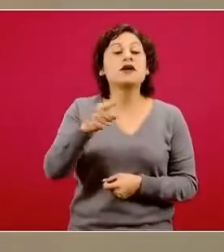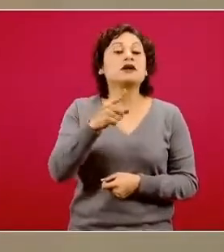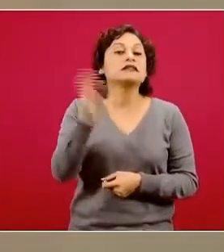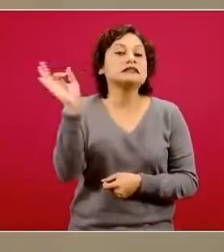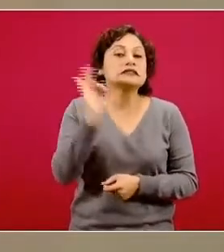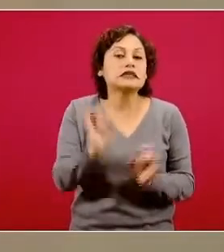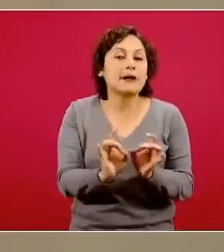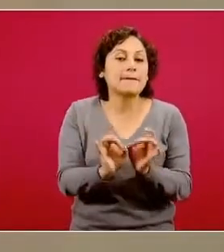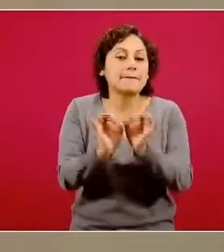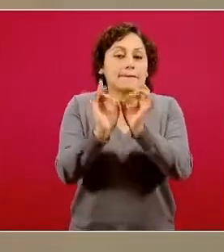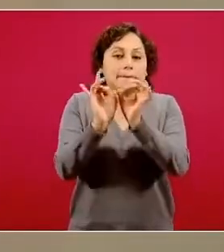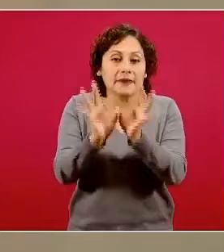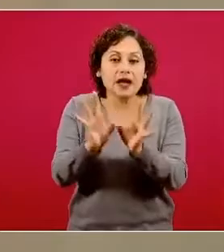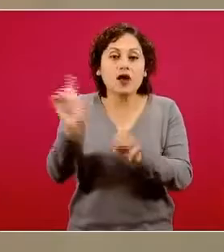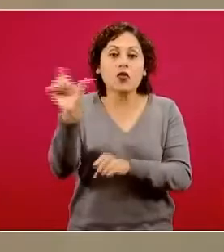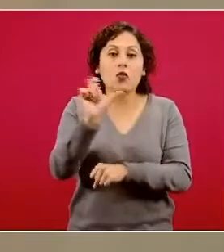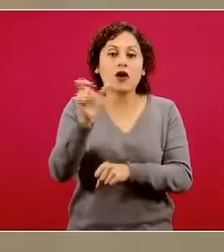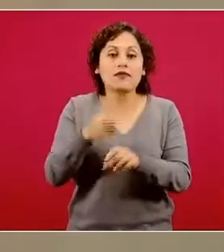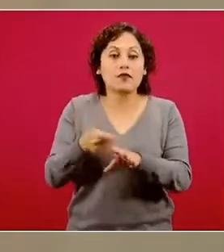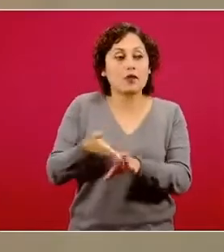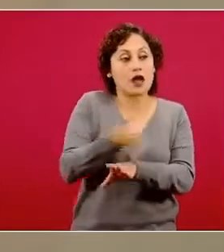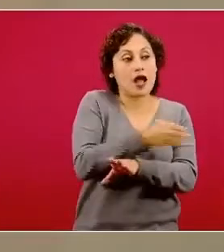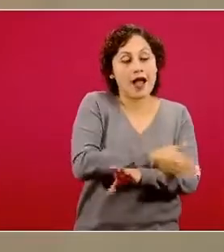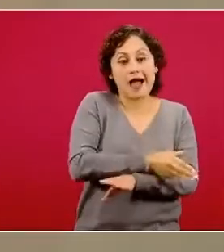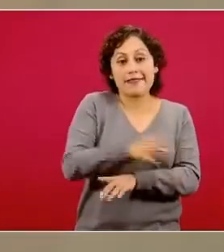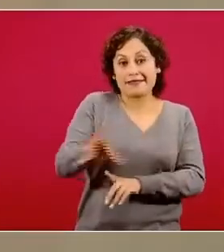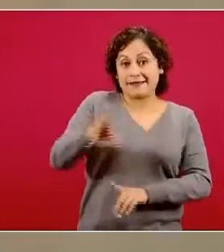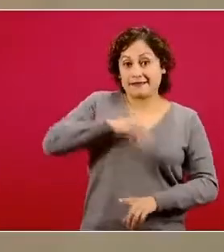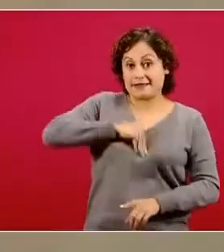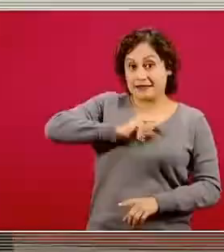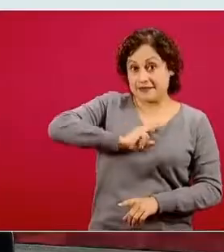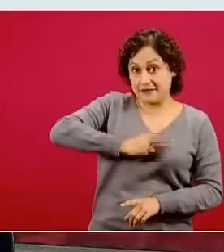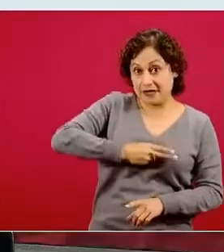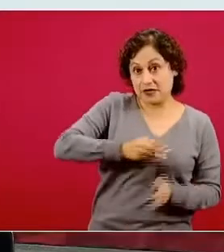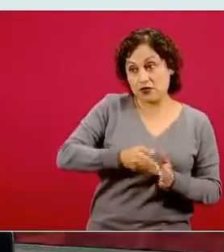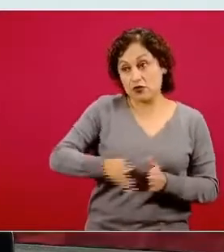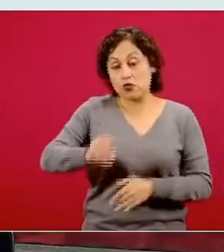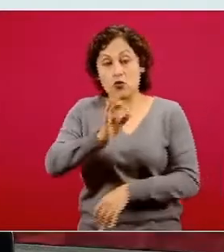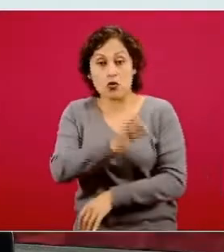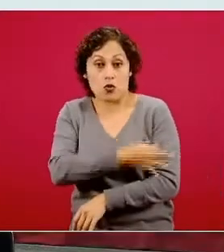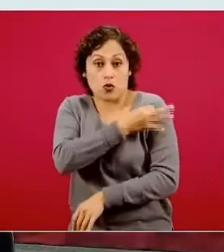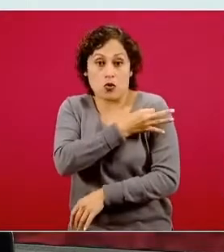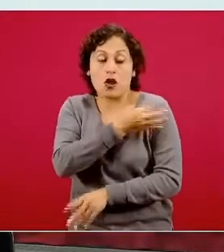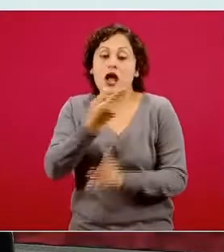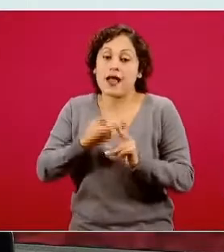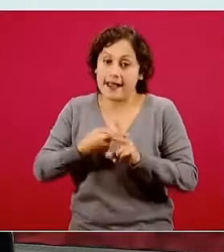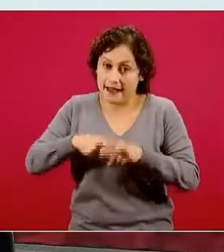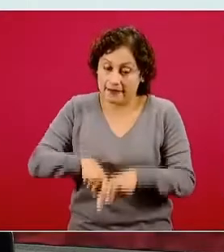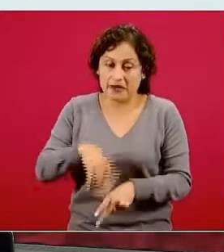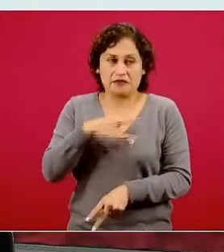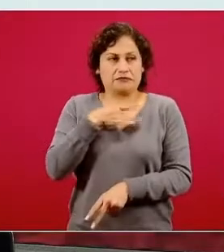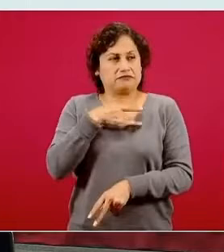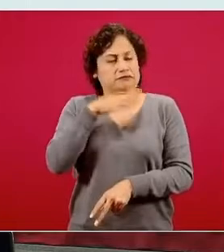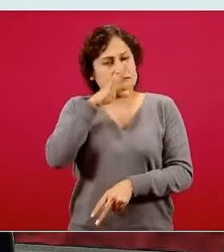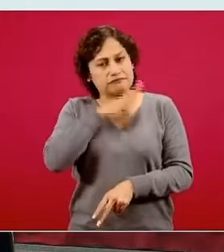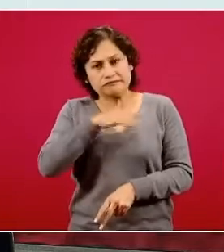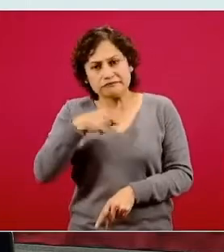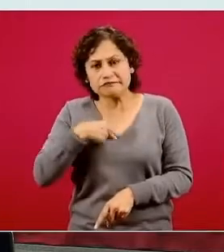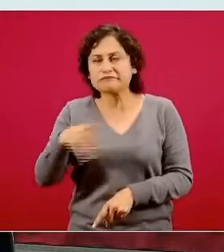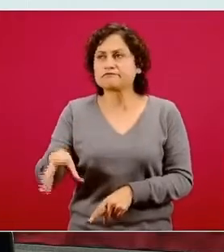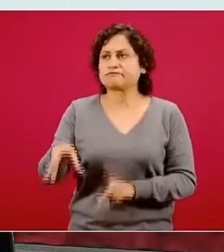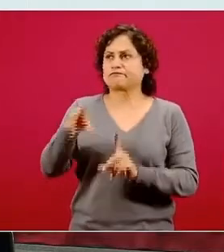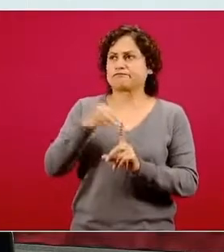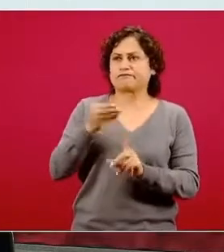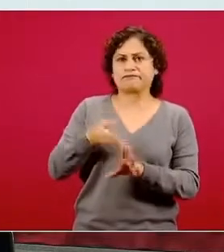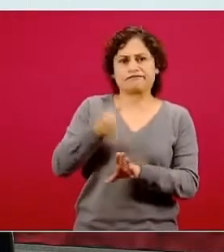casualmente, al momento de la aplicación, algunos días después, se inicia la sintomatología de alguna